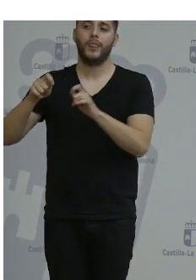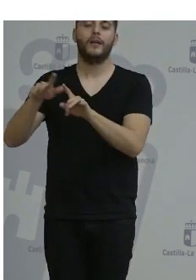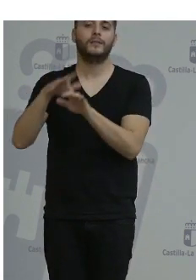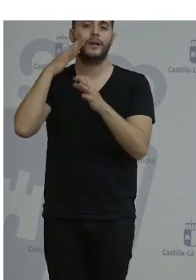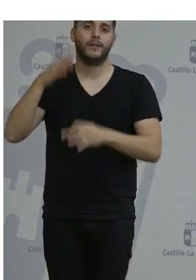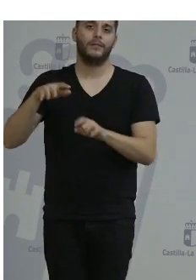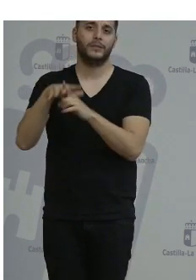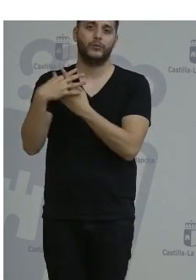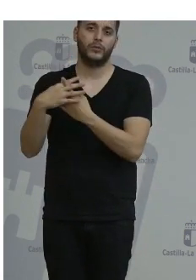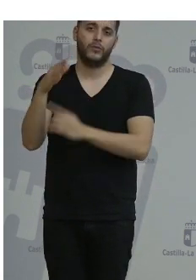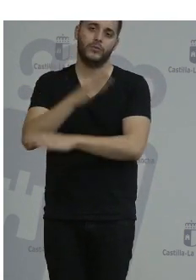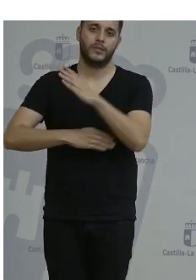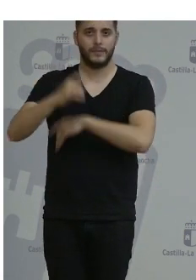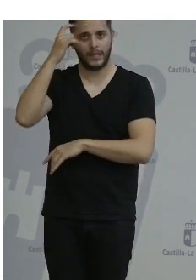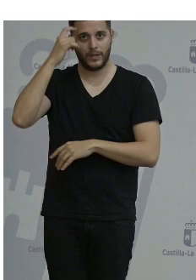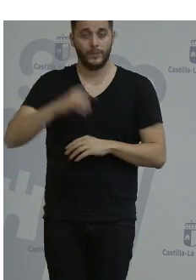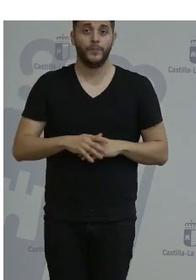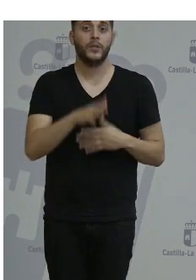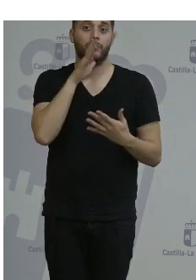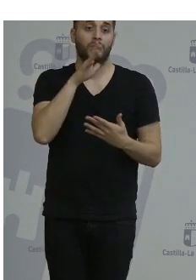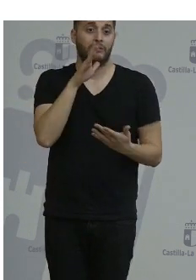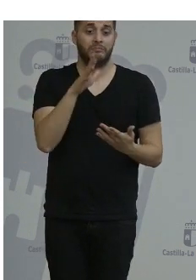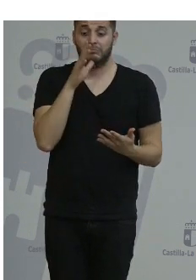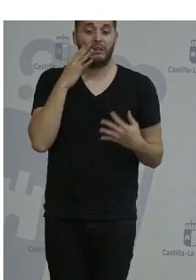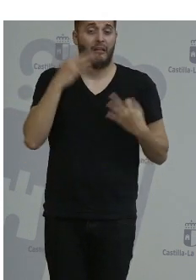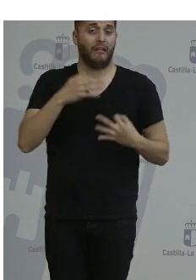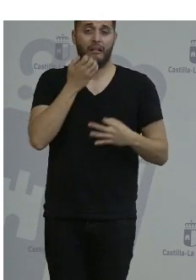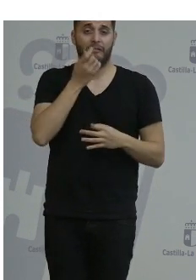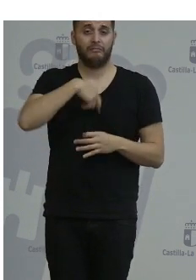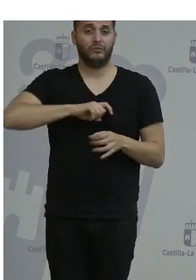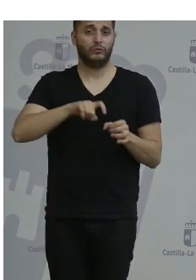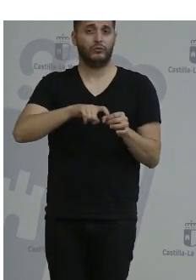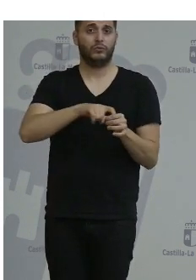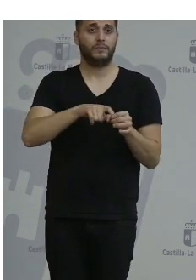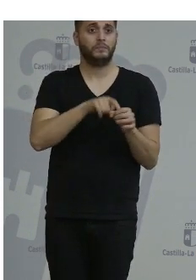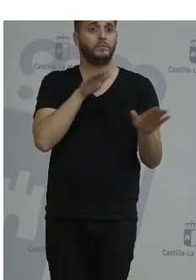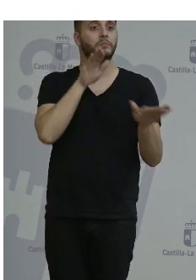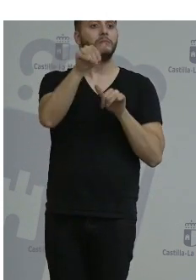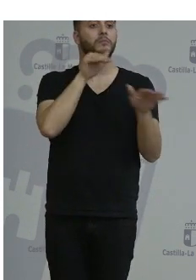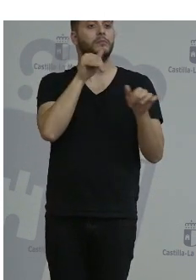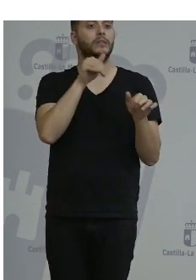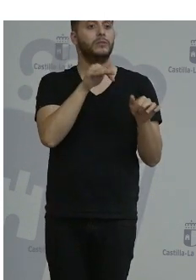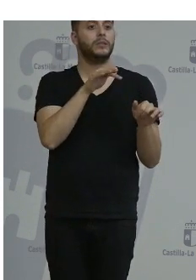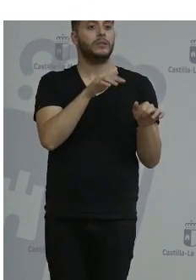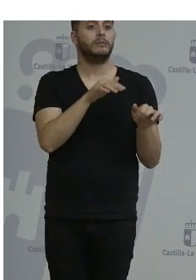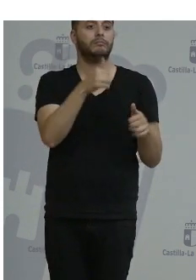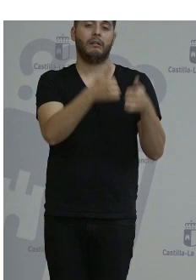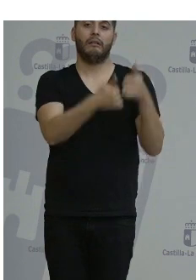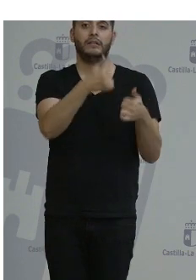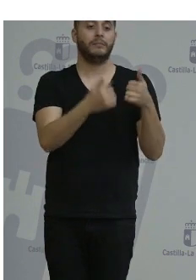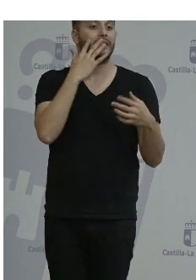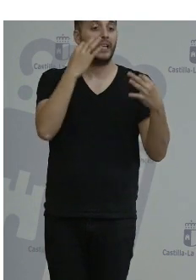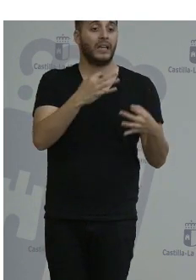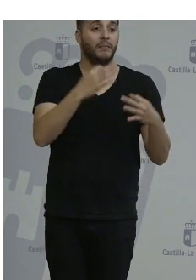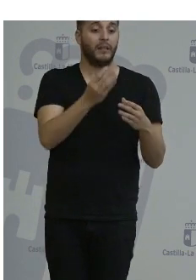de discapacidad intelectual. Porque de nada sirve que saquemos plazas en turnos restringidos si luego no hay una